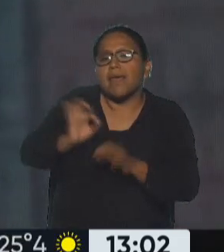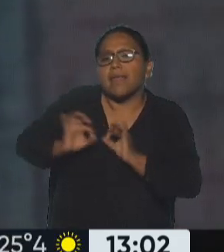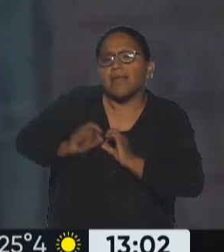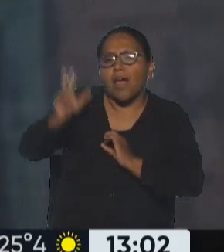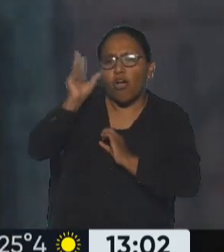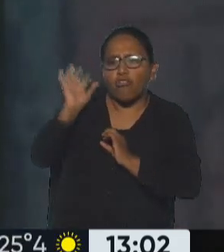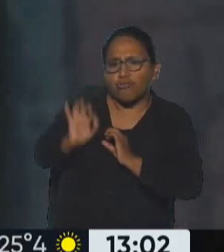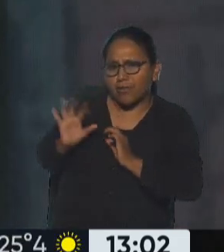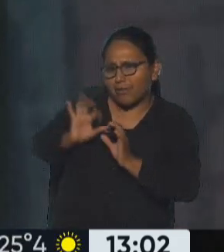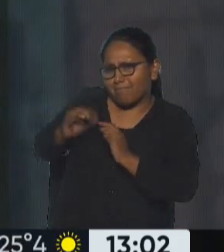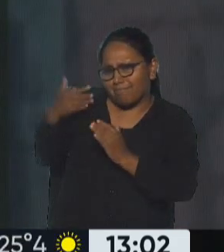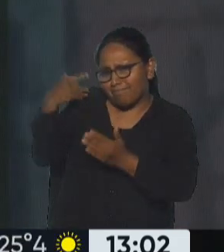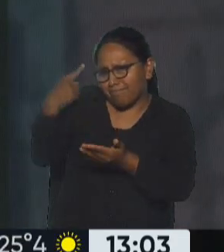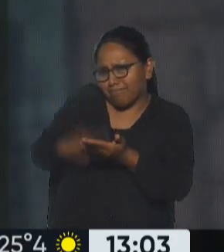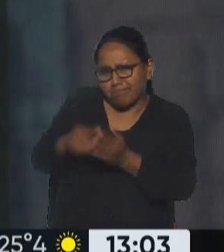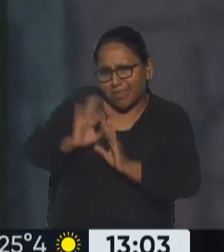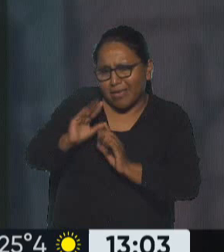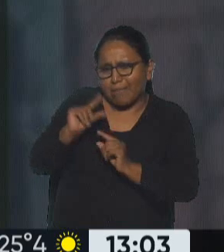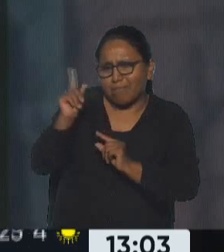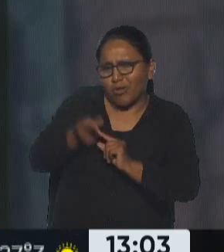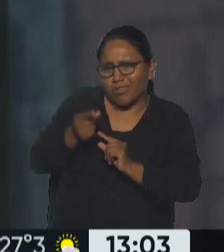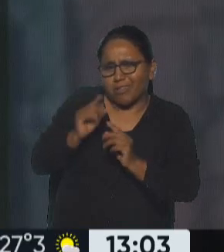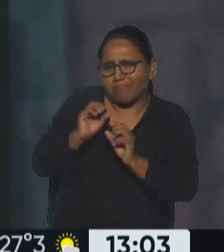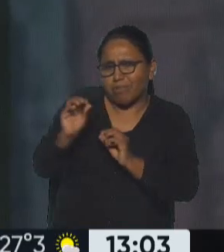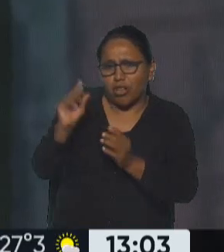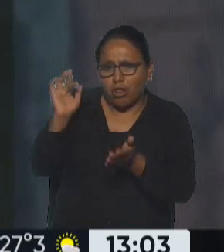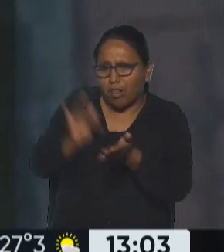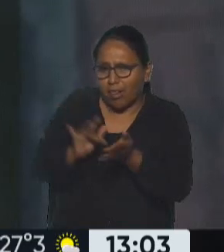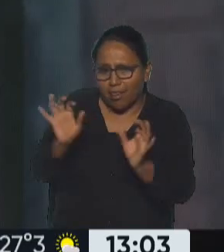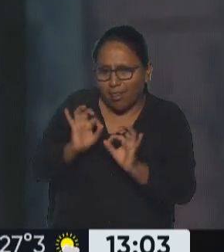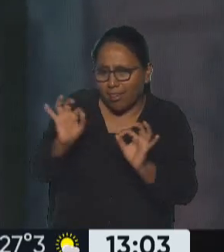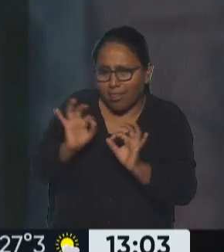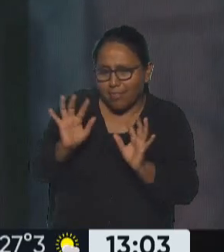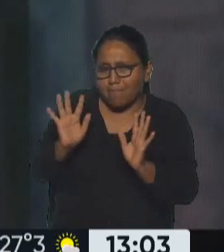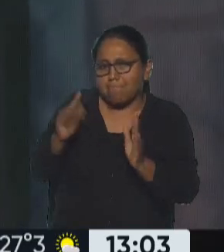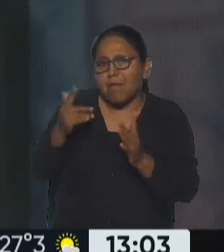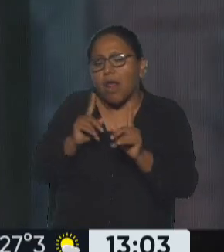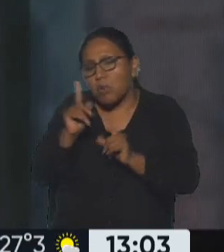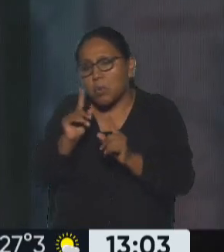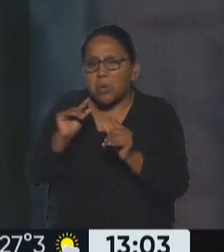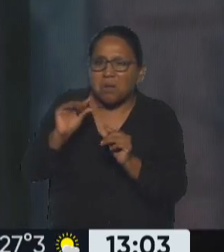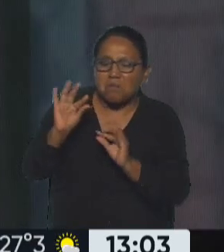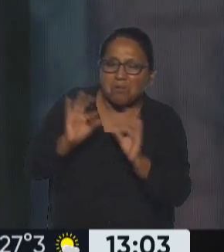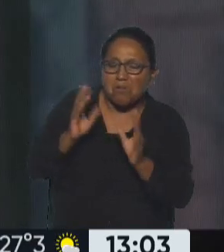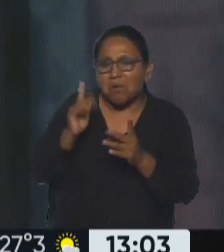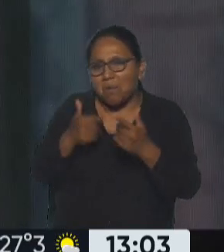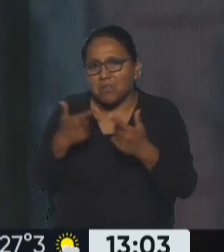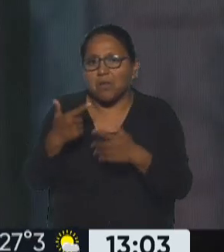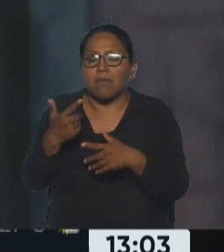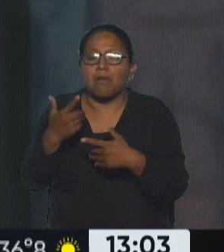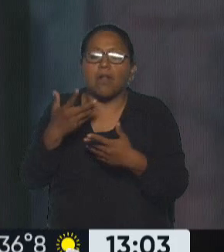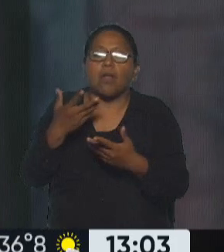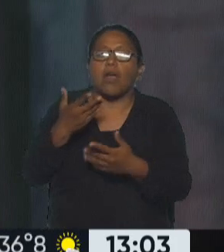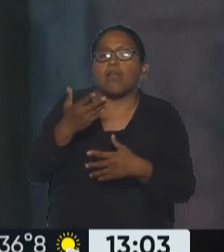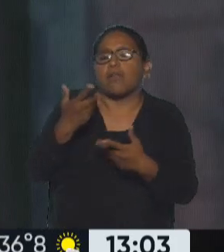década de los 80 esos porcentajes no se tocan desde ese momento excepto alguna que otra intervención como el famoso